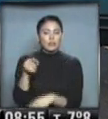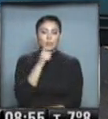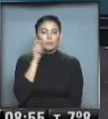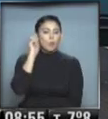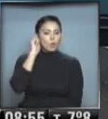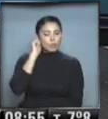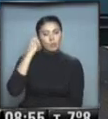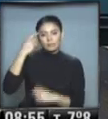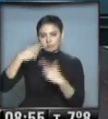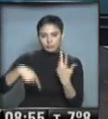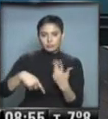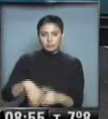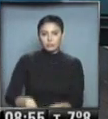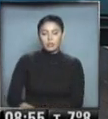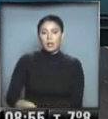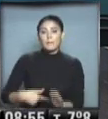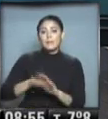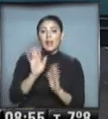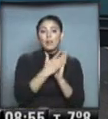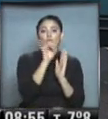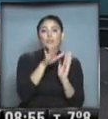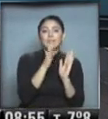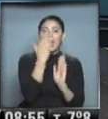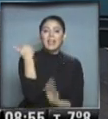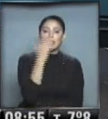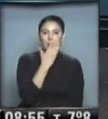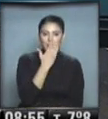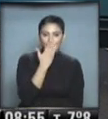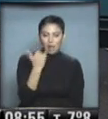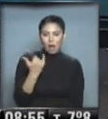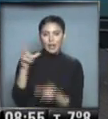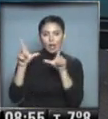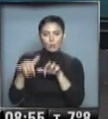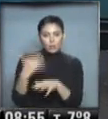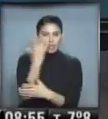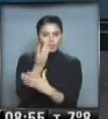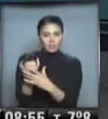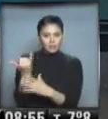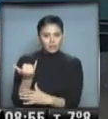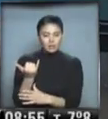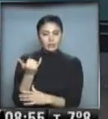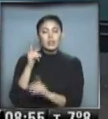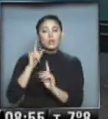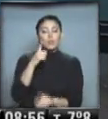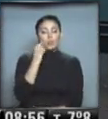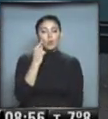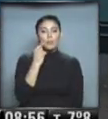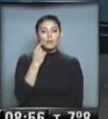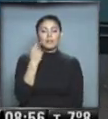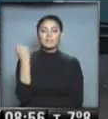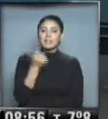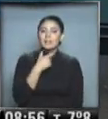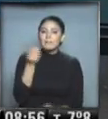amazon y demás muchos libros que antes solamente estaban en papel ahora bien no conforme con esto luis von ahn lo que